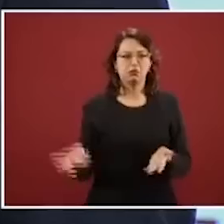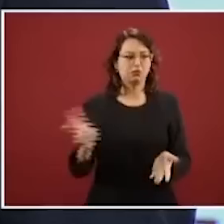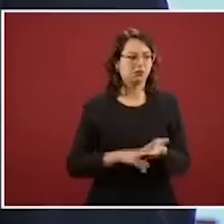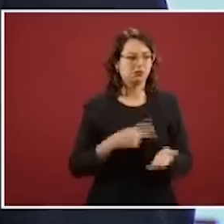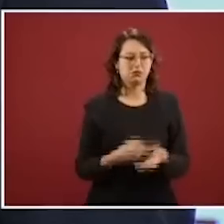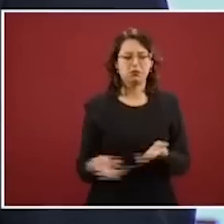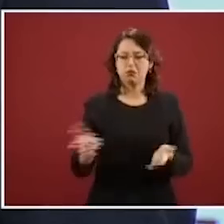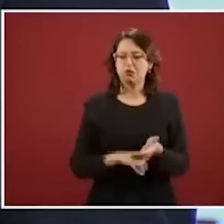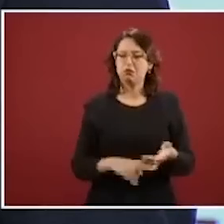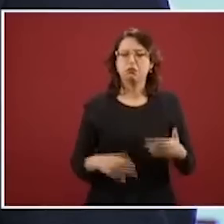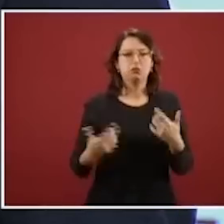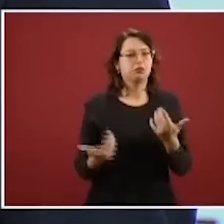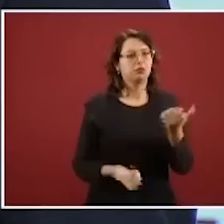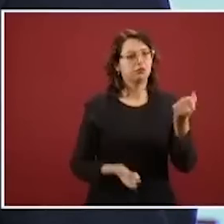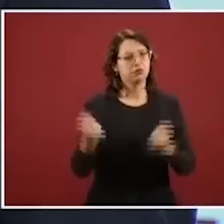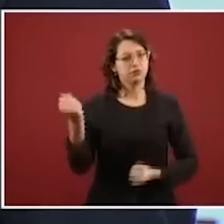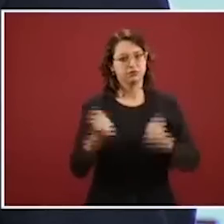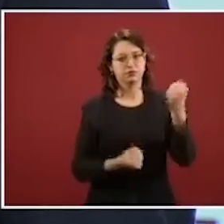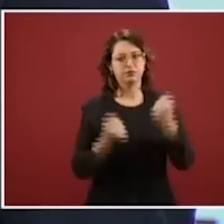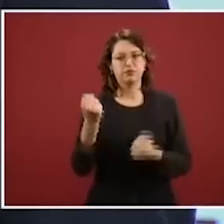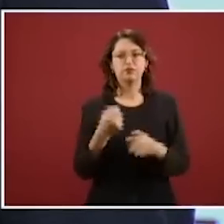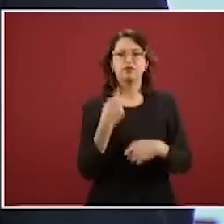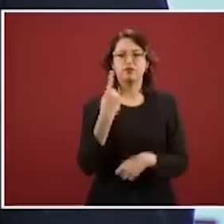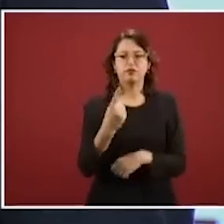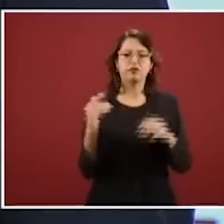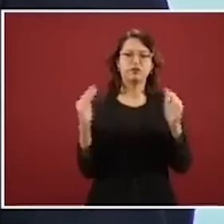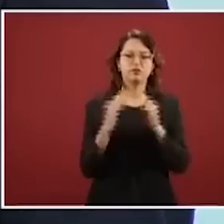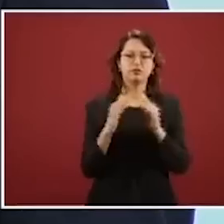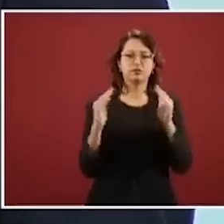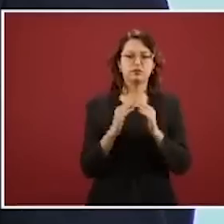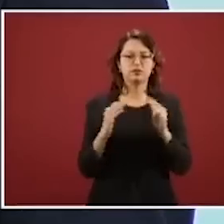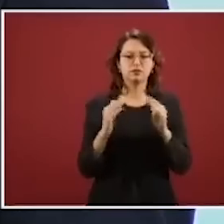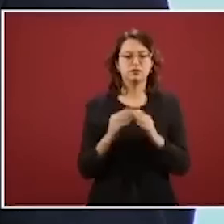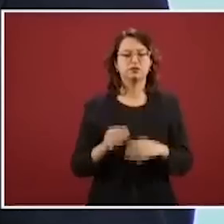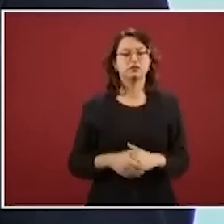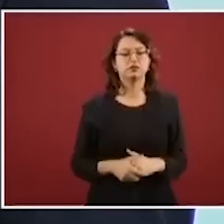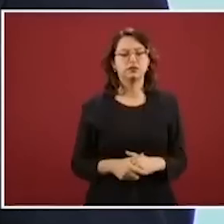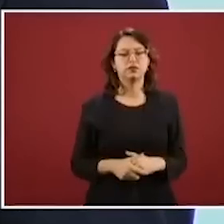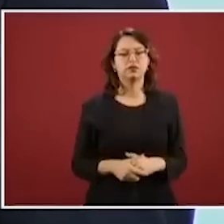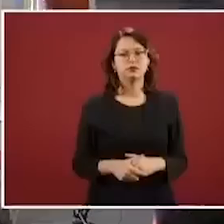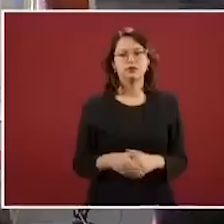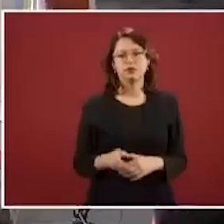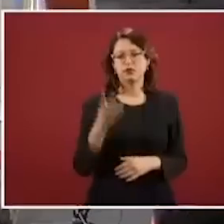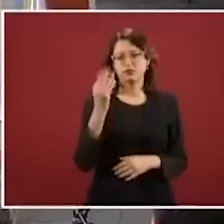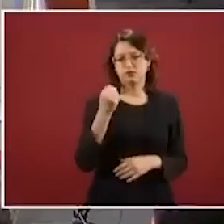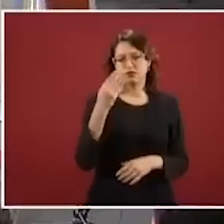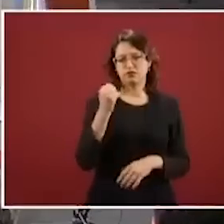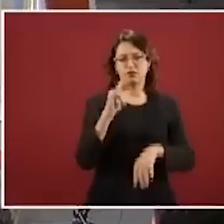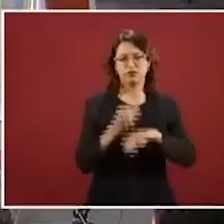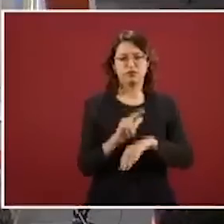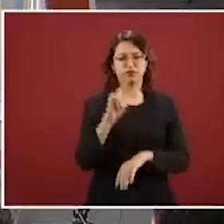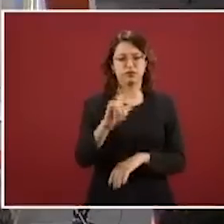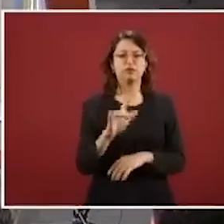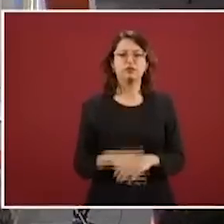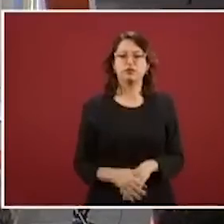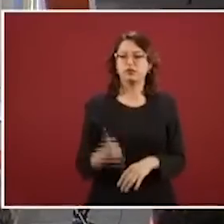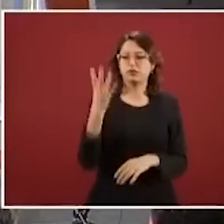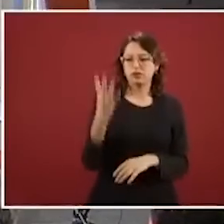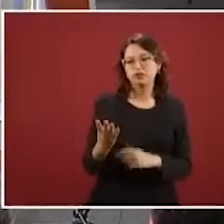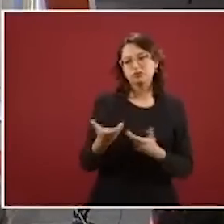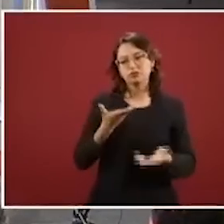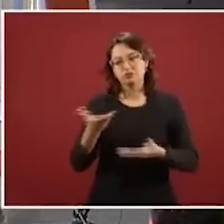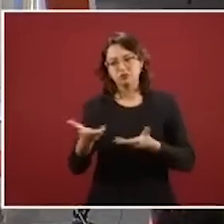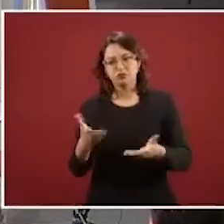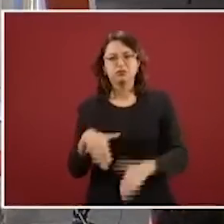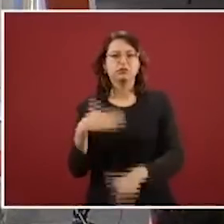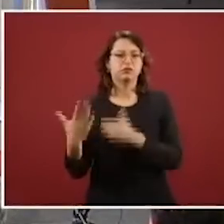los vehículos, vendimos una de las residencias y de los nueve aeronaves comercializamos cuatro. Ahí